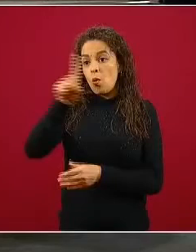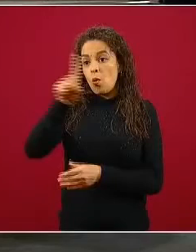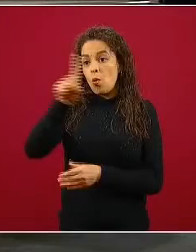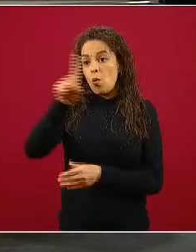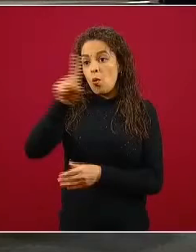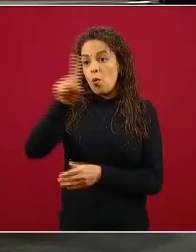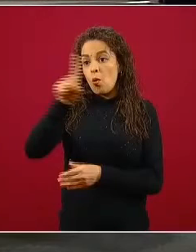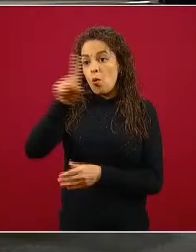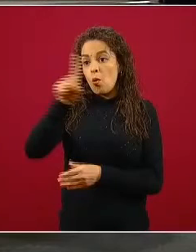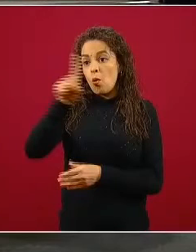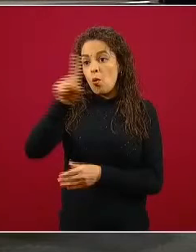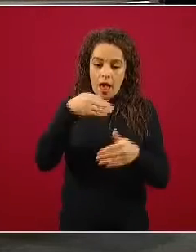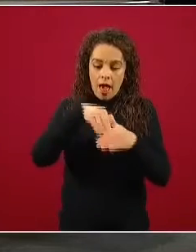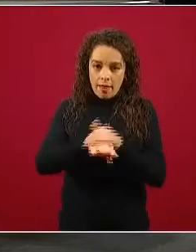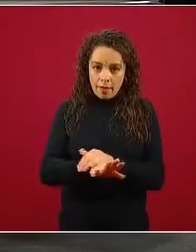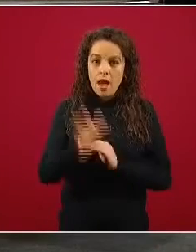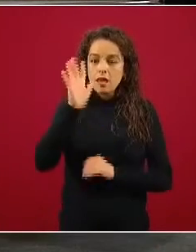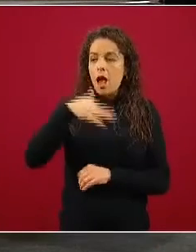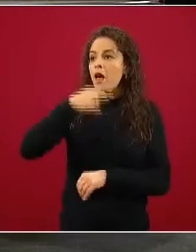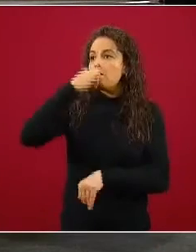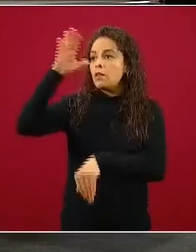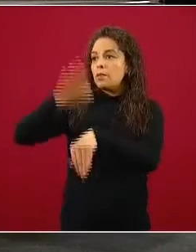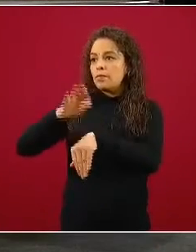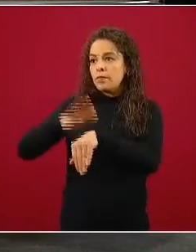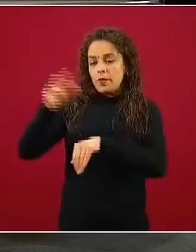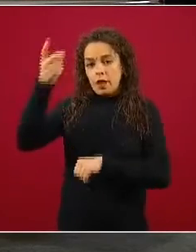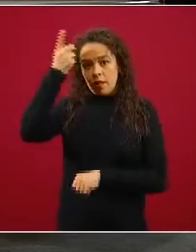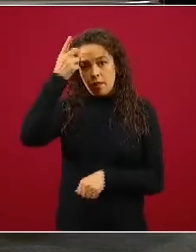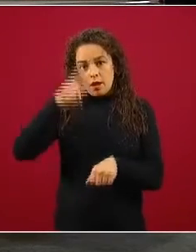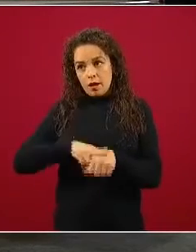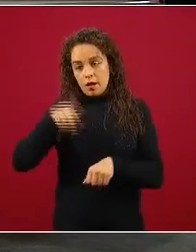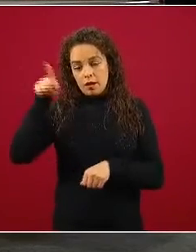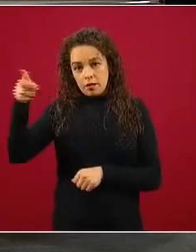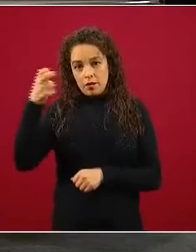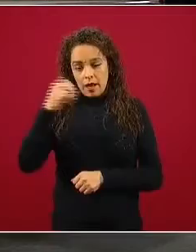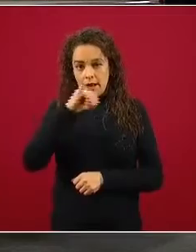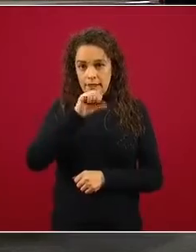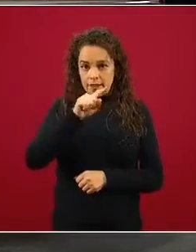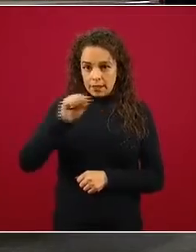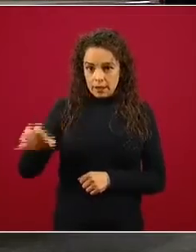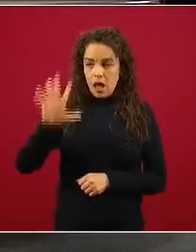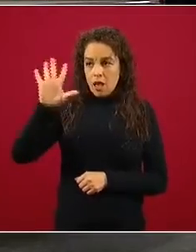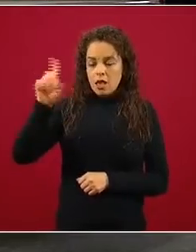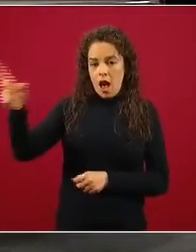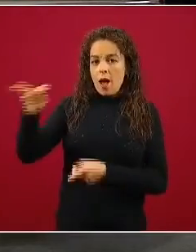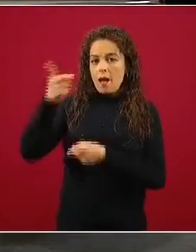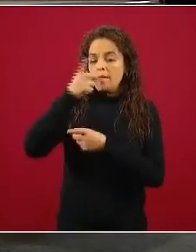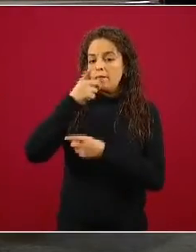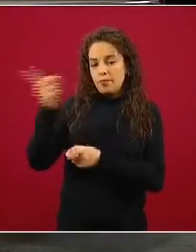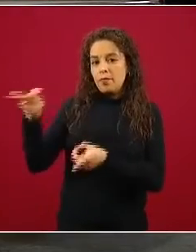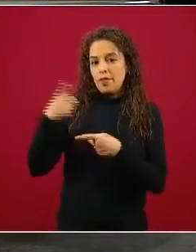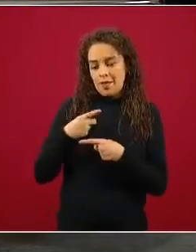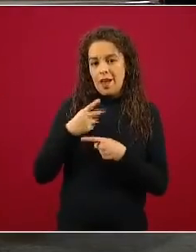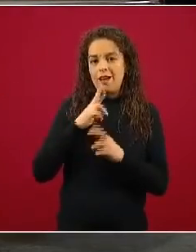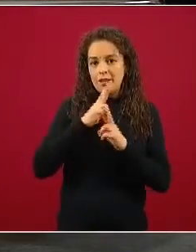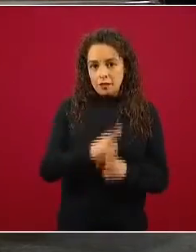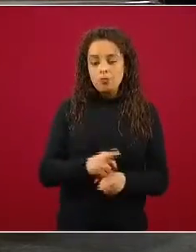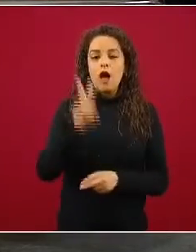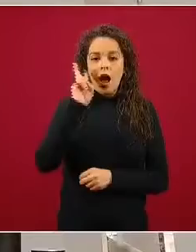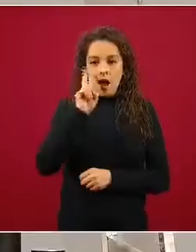he alertado ya al director médico del Iste y al administrador general del Iste, quienes me contestaron que le darán seguimiento en este